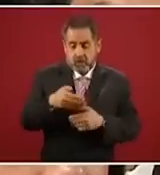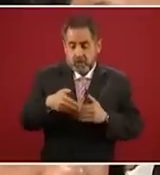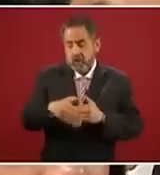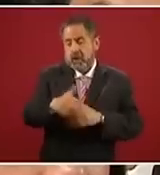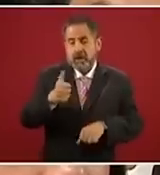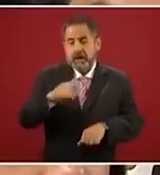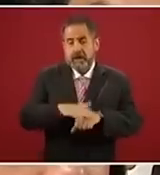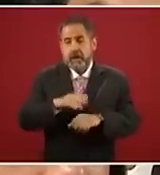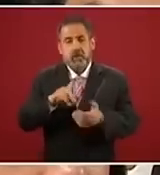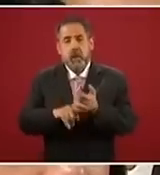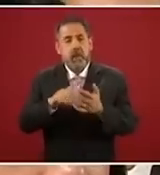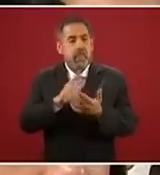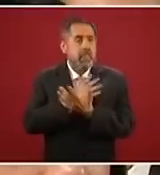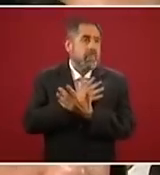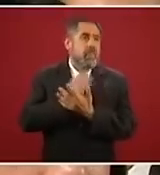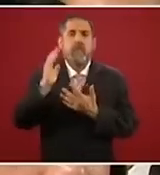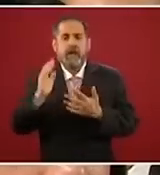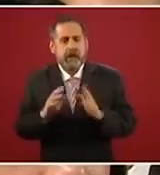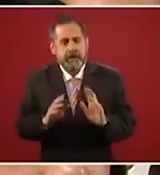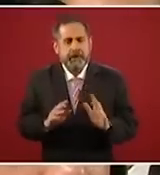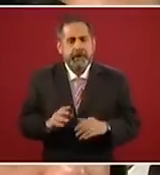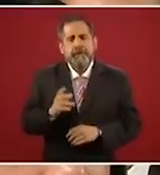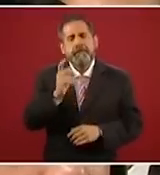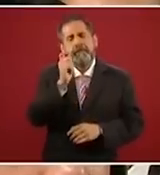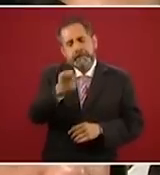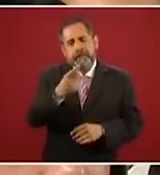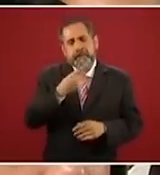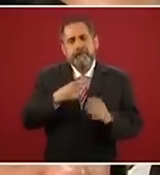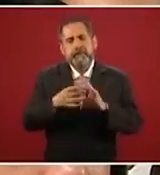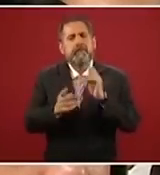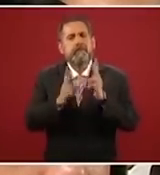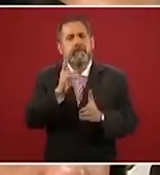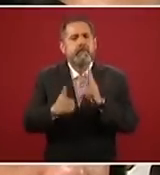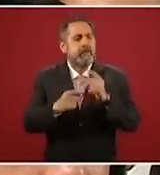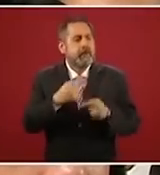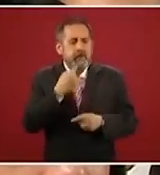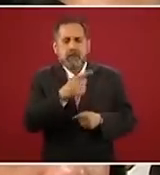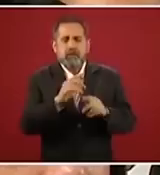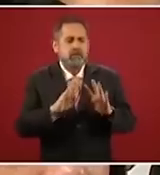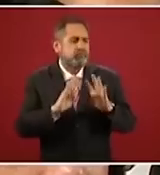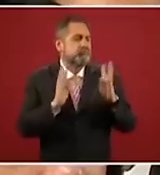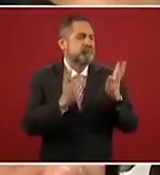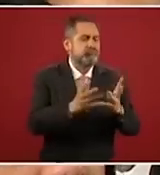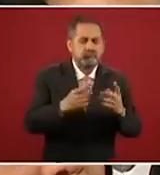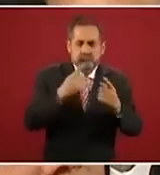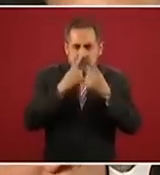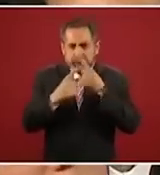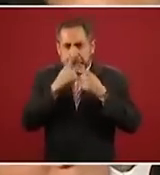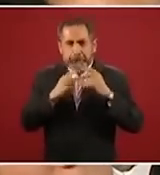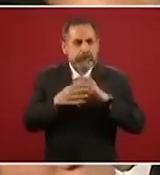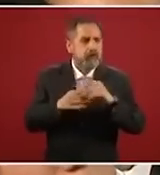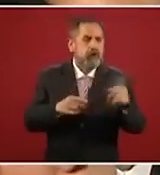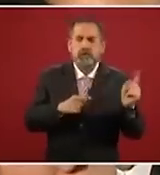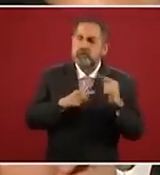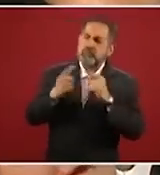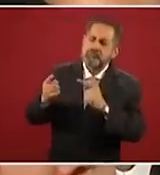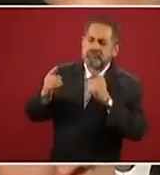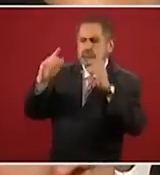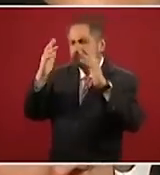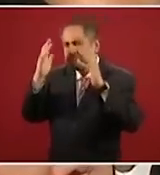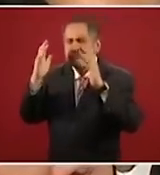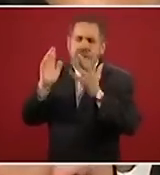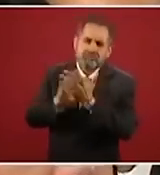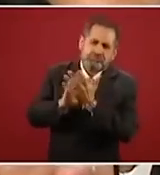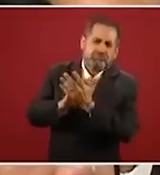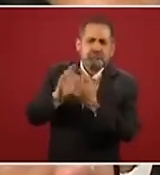pues no va a haber excesos. Platíquenos, por favor, qué fue lo que le dijo usted a los empresarios. Tengo entendido que le aplaudieron, que ellos